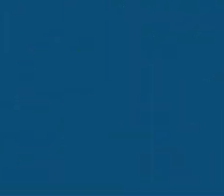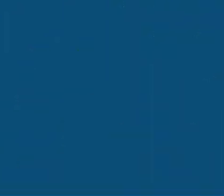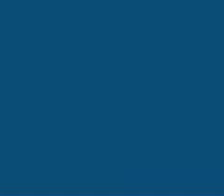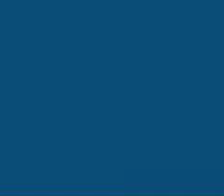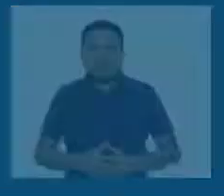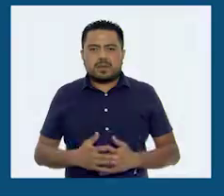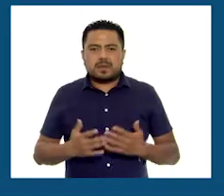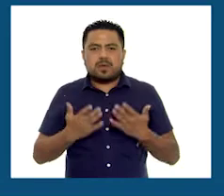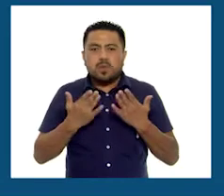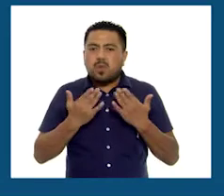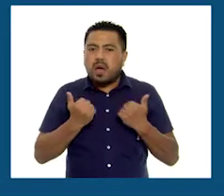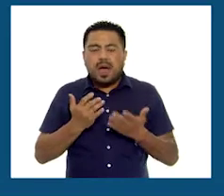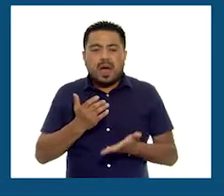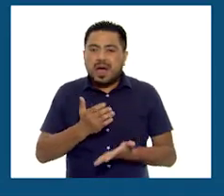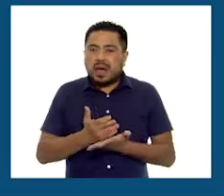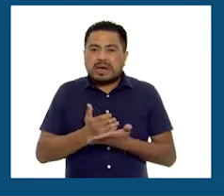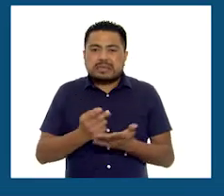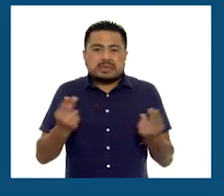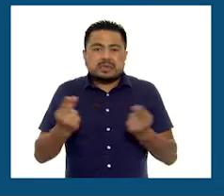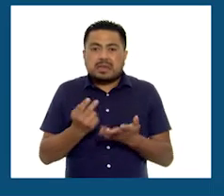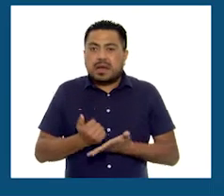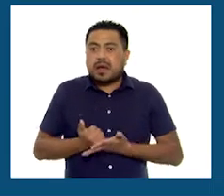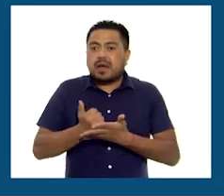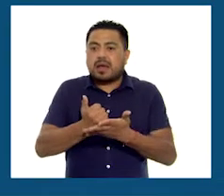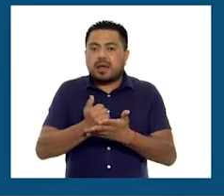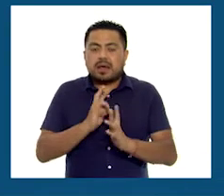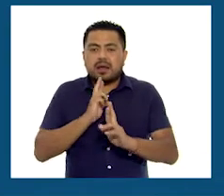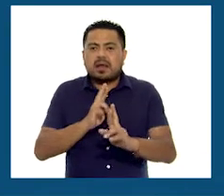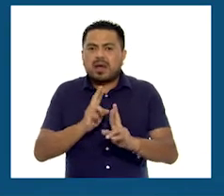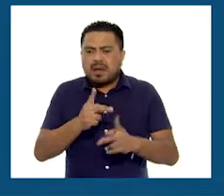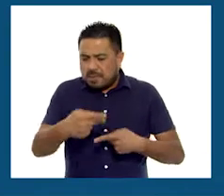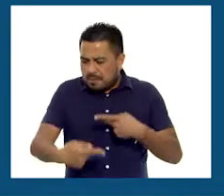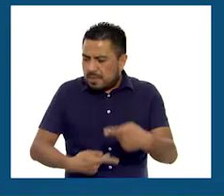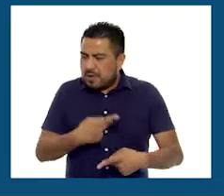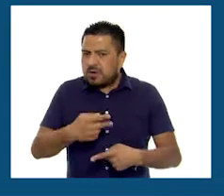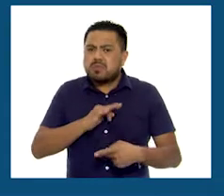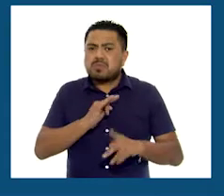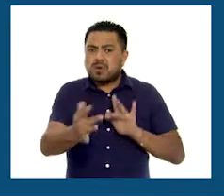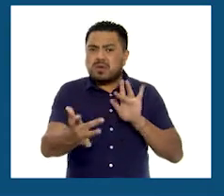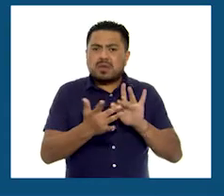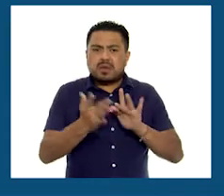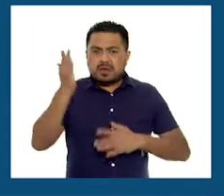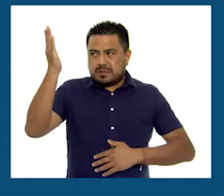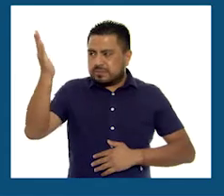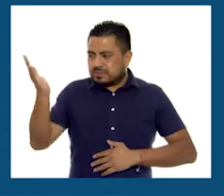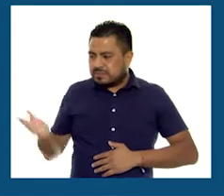Si no tienes el libro de texto o necesitas ayuda para responder las preguntas, contáctanos.